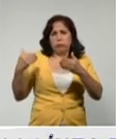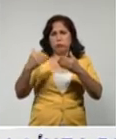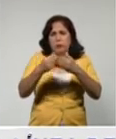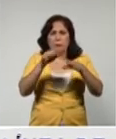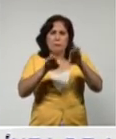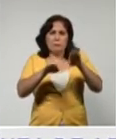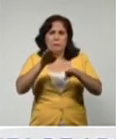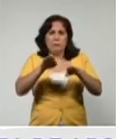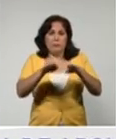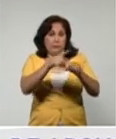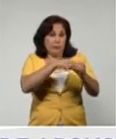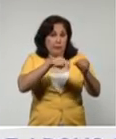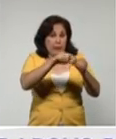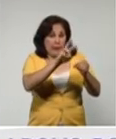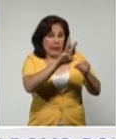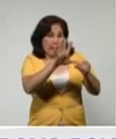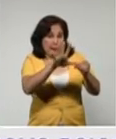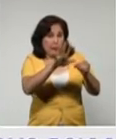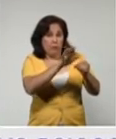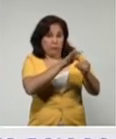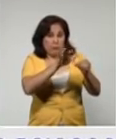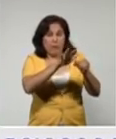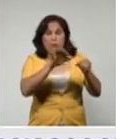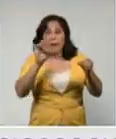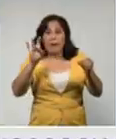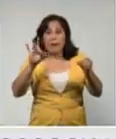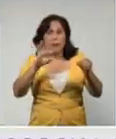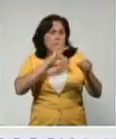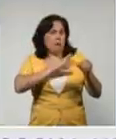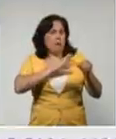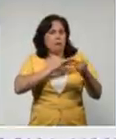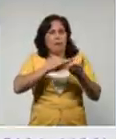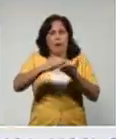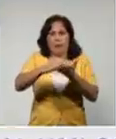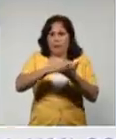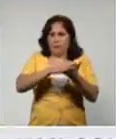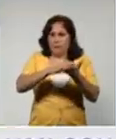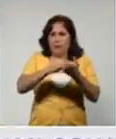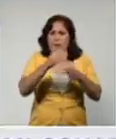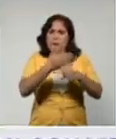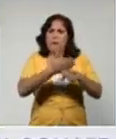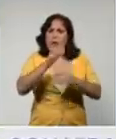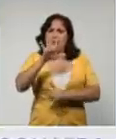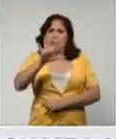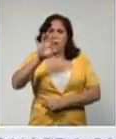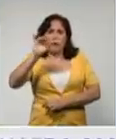15 de los 35 estaban asintomáticos, esto representa el